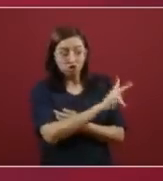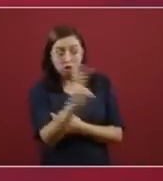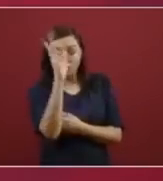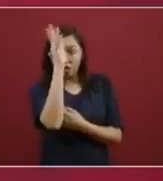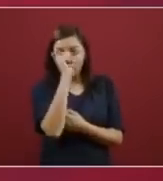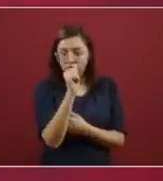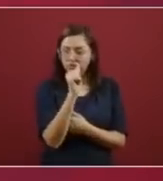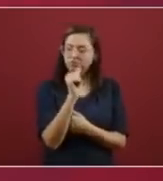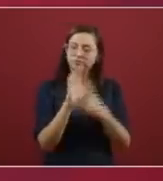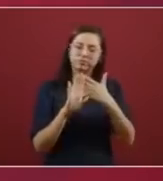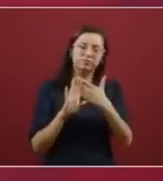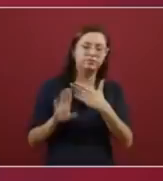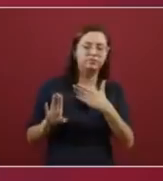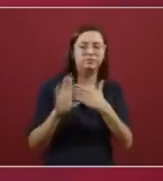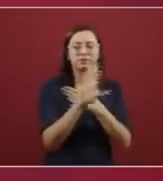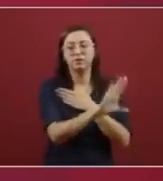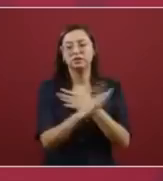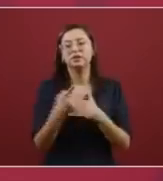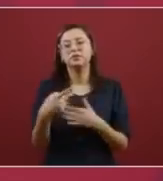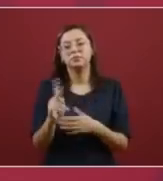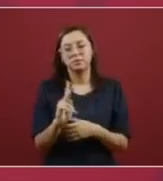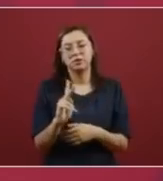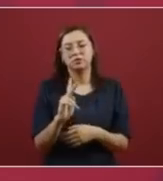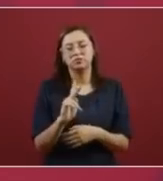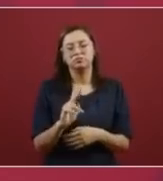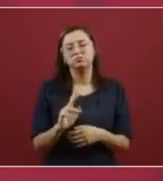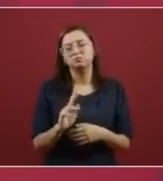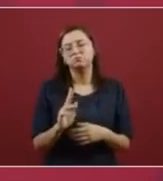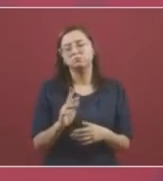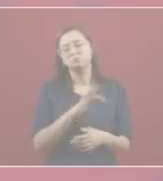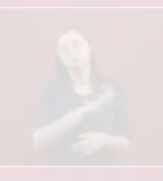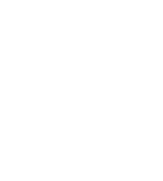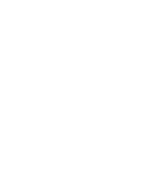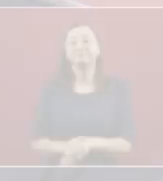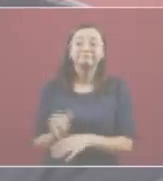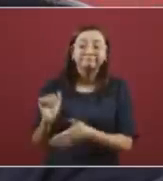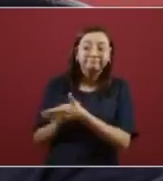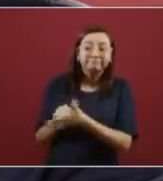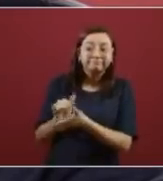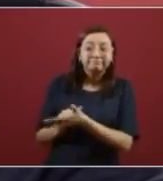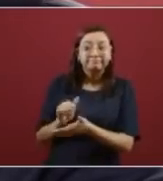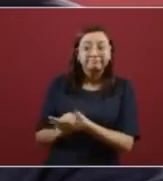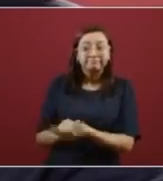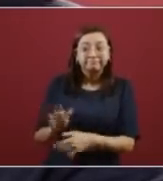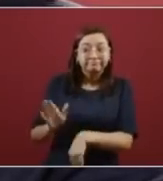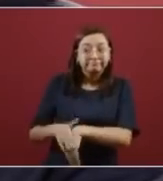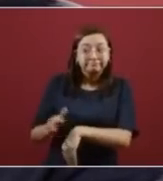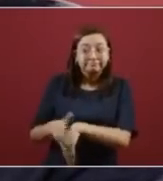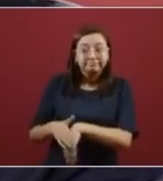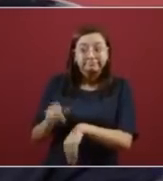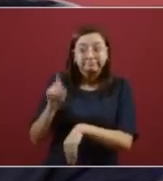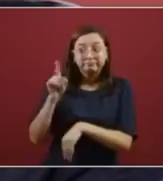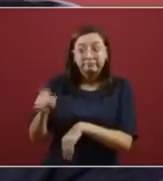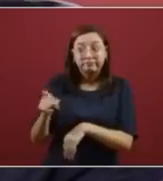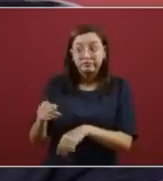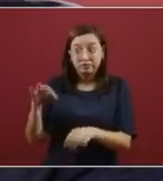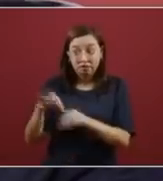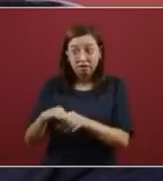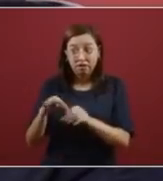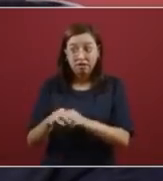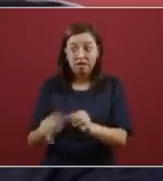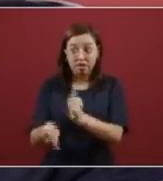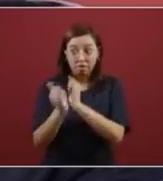un llamado a la Fiscalía General para estar atentos a las próximas elecciones estatales. Cuidado con el fraude.